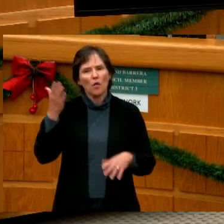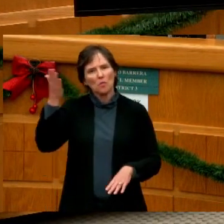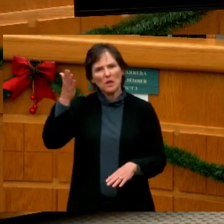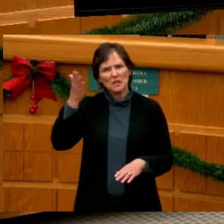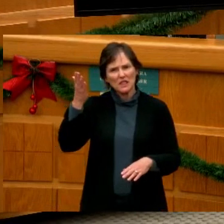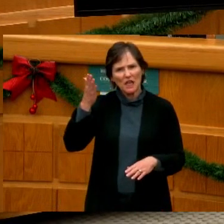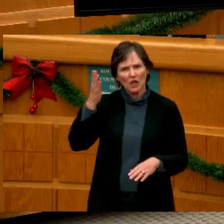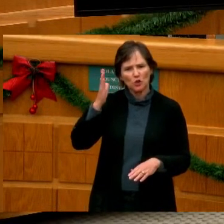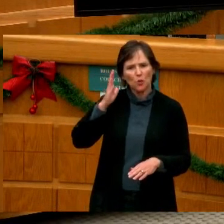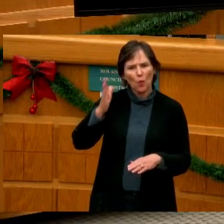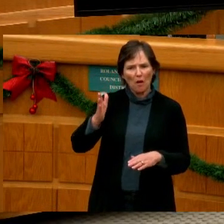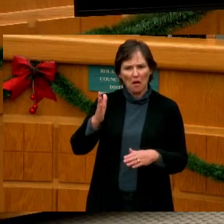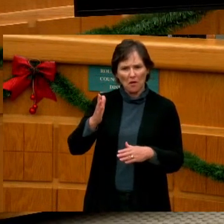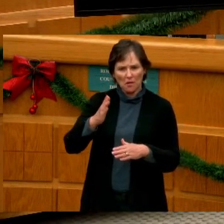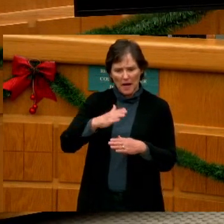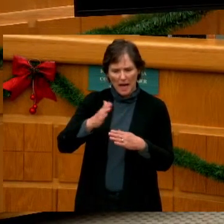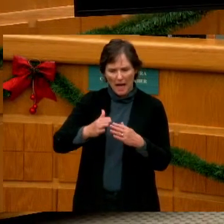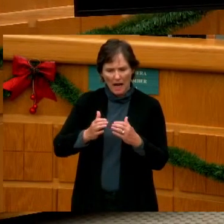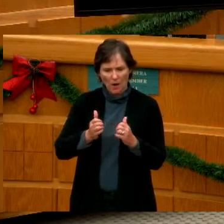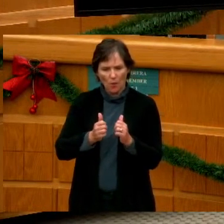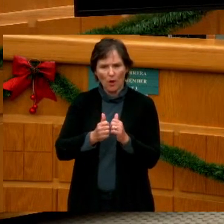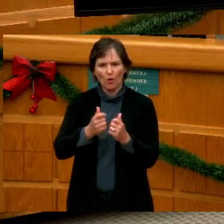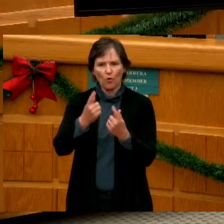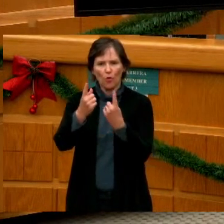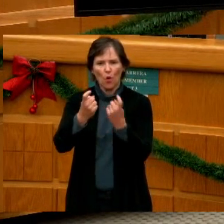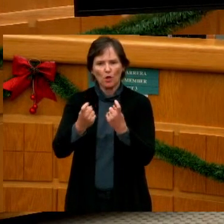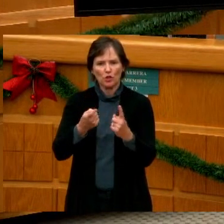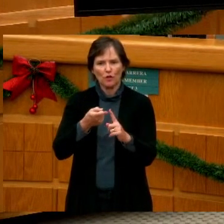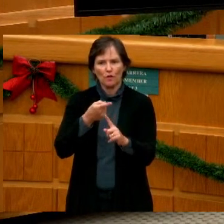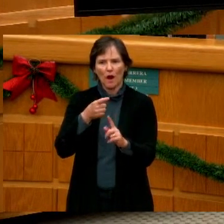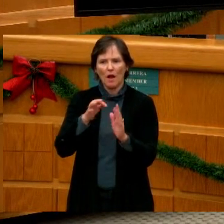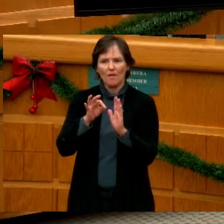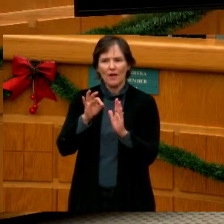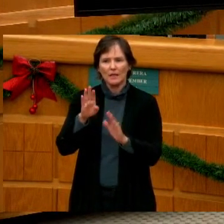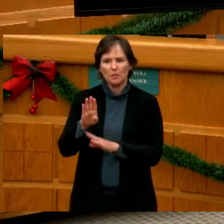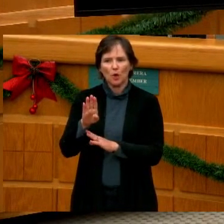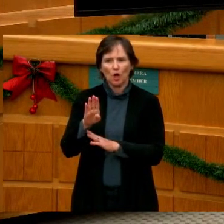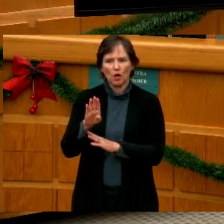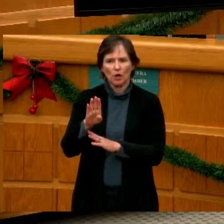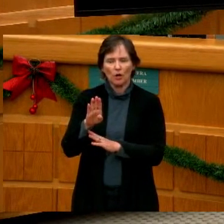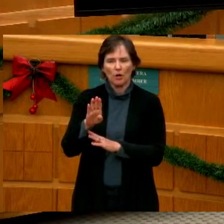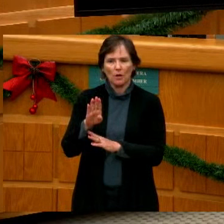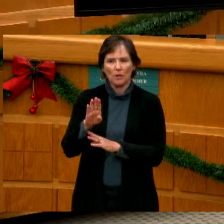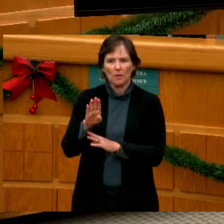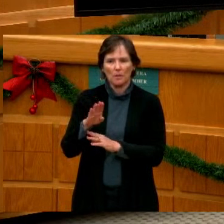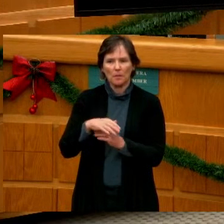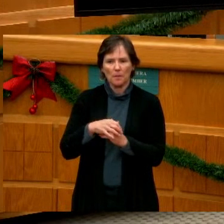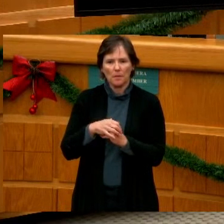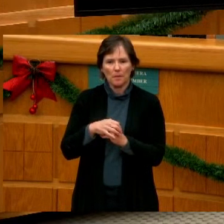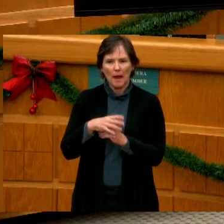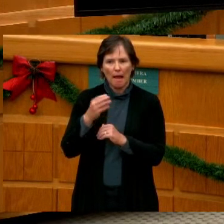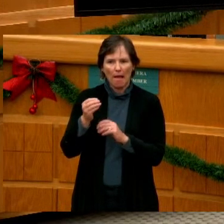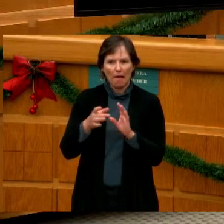Okay, we typically end the presentation with questions from the crowd on Facebook.